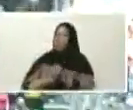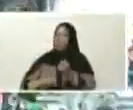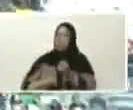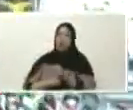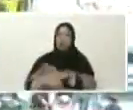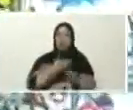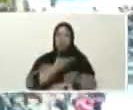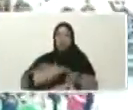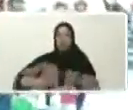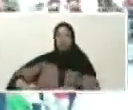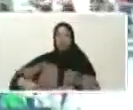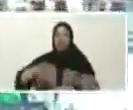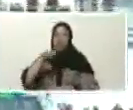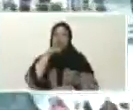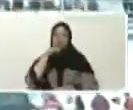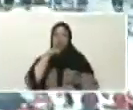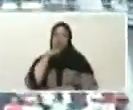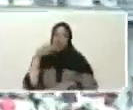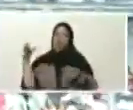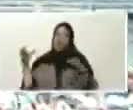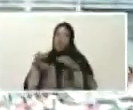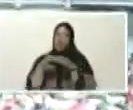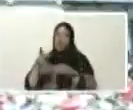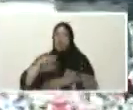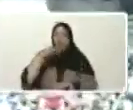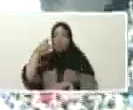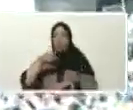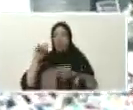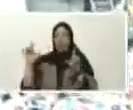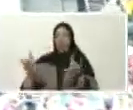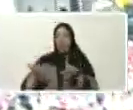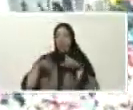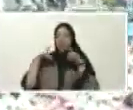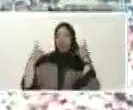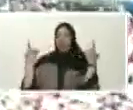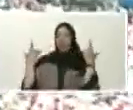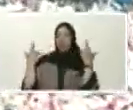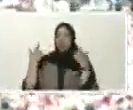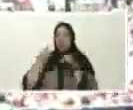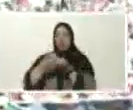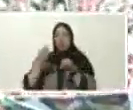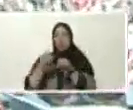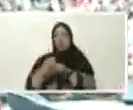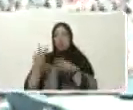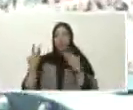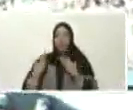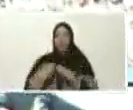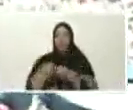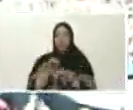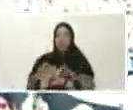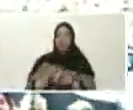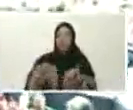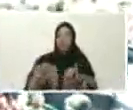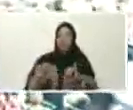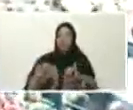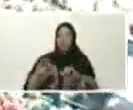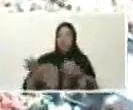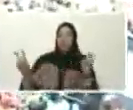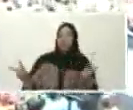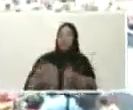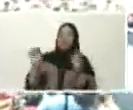presidente. Cuente con nuestro equipo político de La Guaira para seguir de batalla en batalla y de victoria en